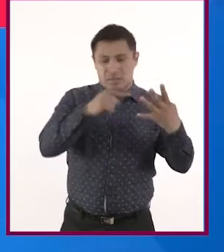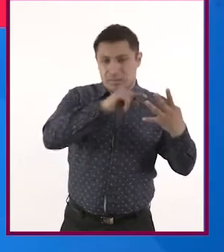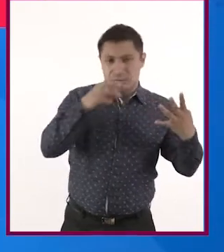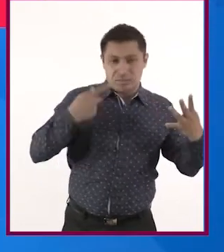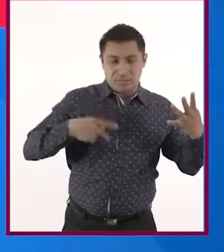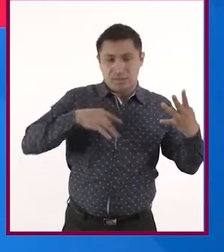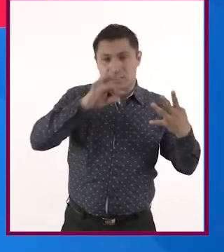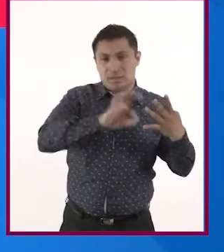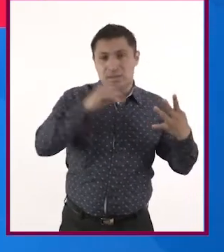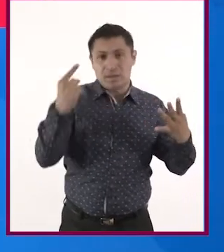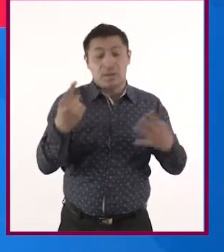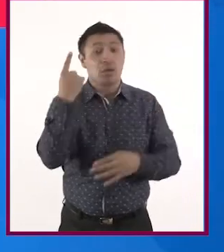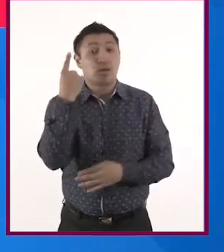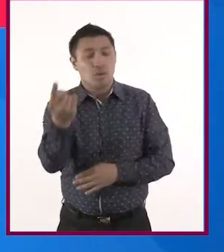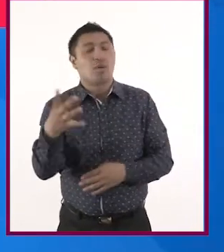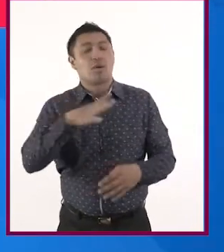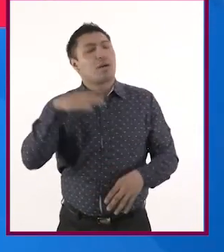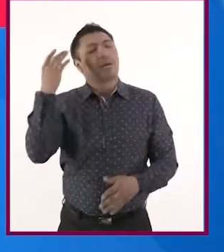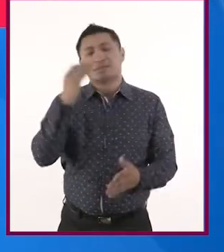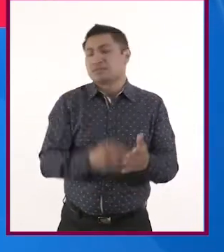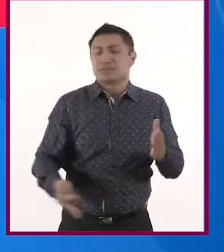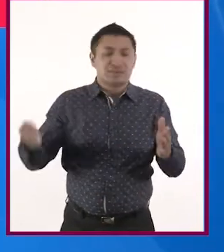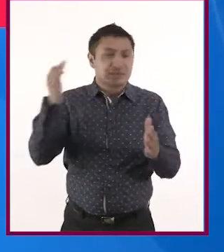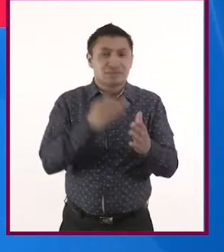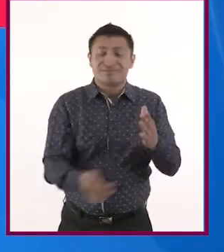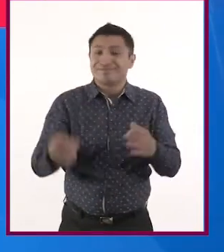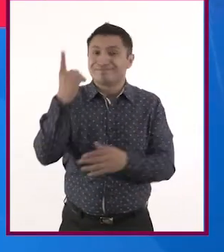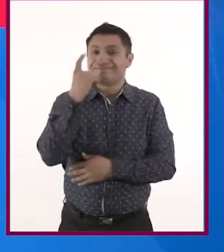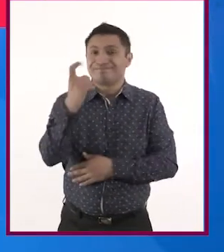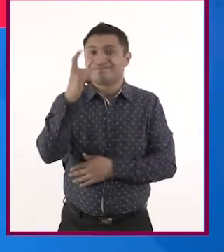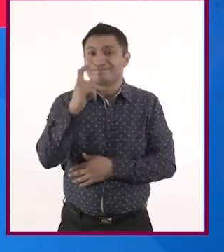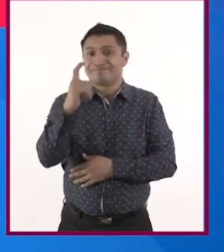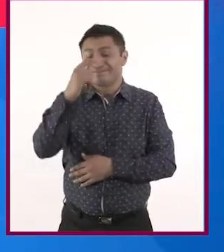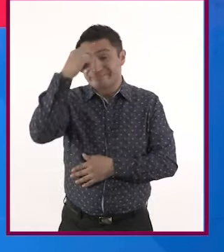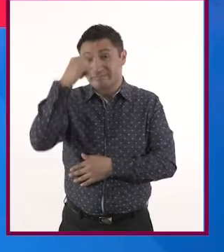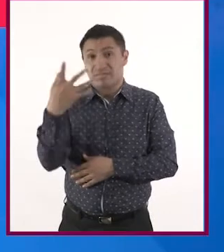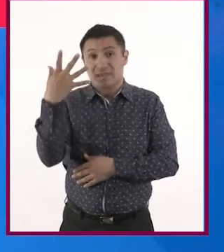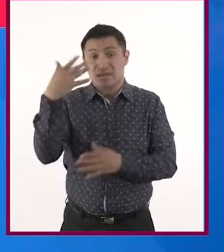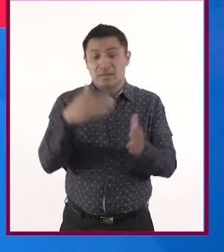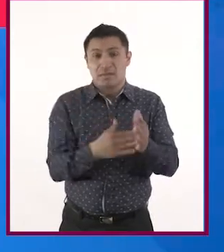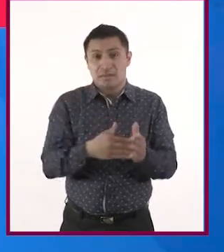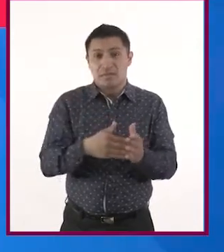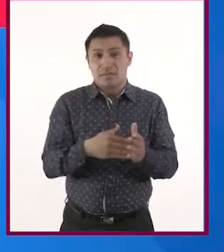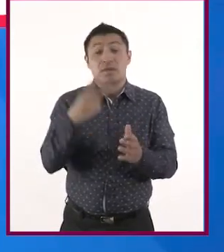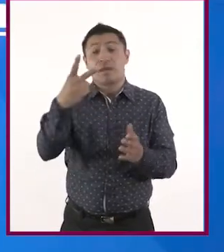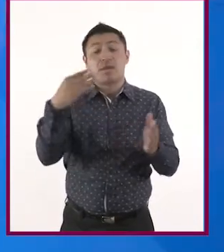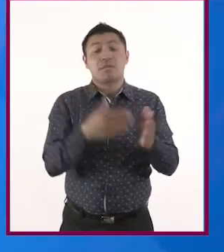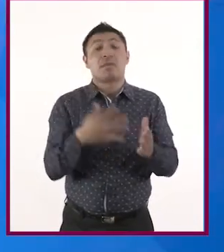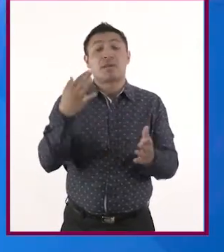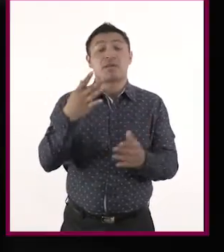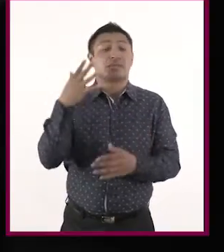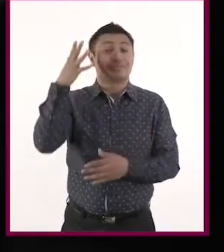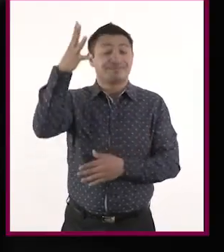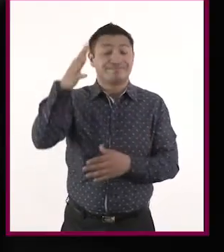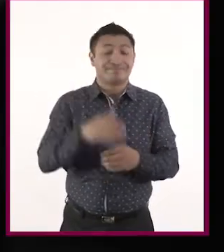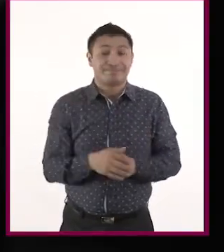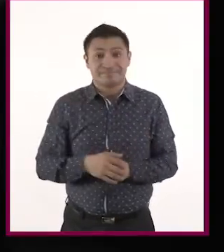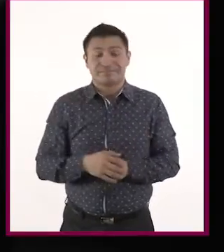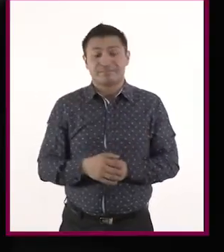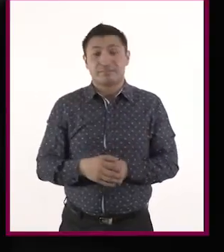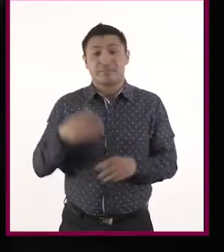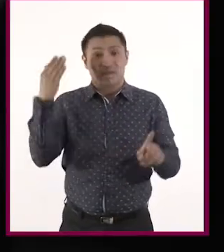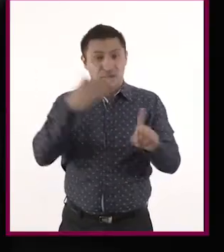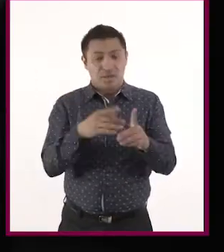personas se verá afectada por escasez recurrente de agua para 2050. Los Objetivos de